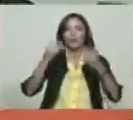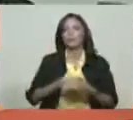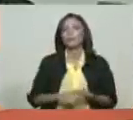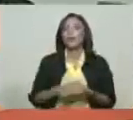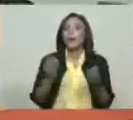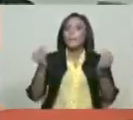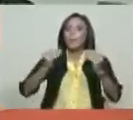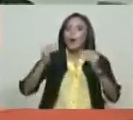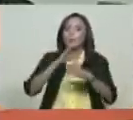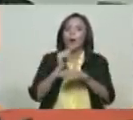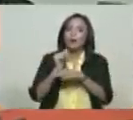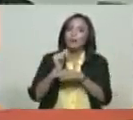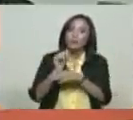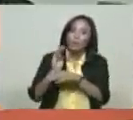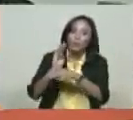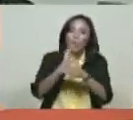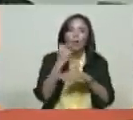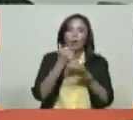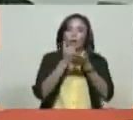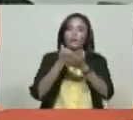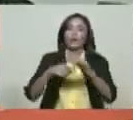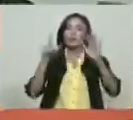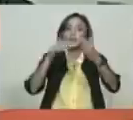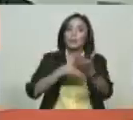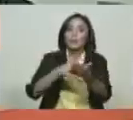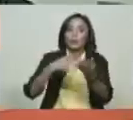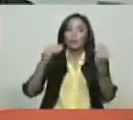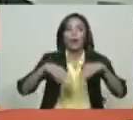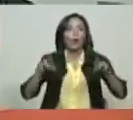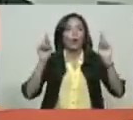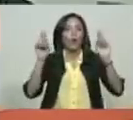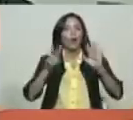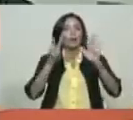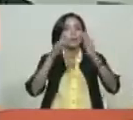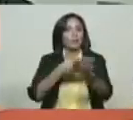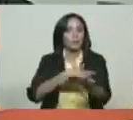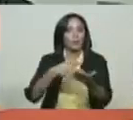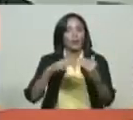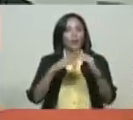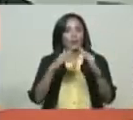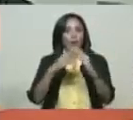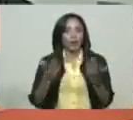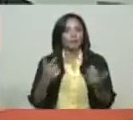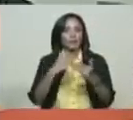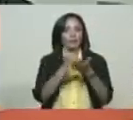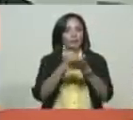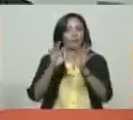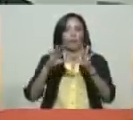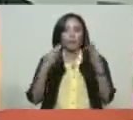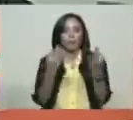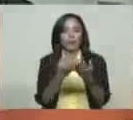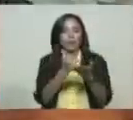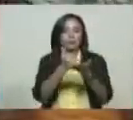la protección de esos 6 millones de hogares o más. Ojalá llegáramos a 7 millones de hogares. Compañeros,